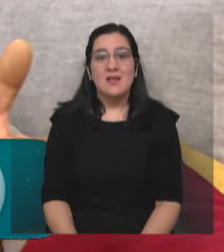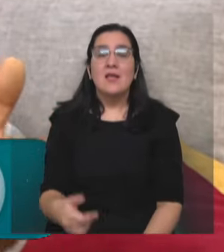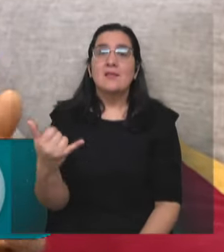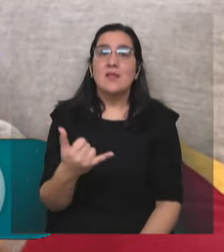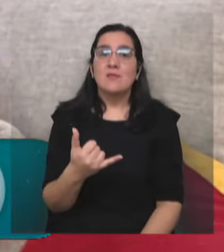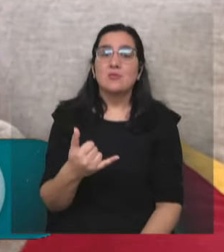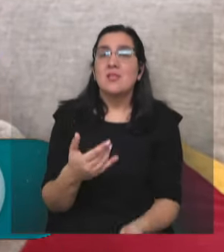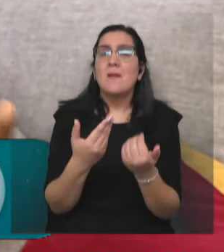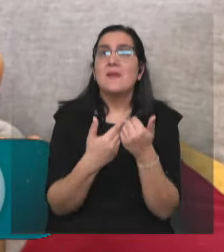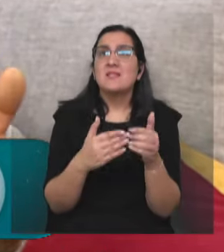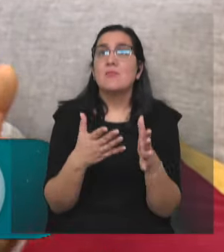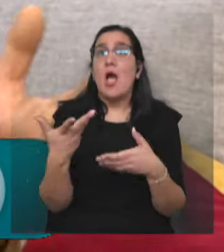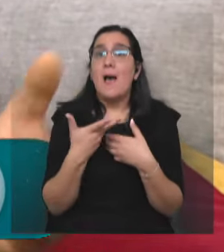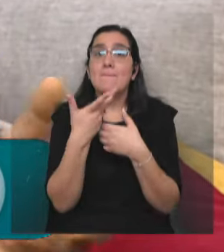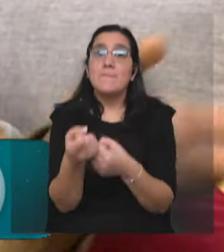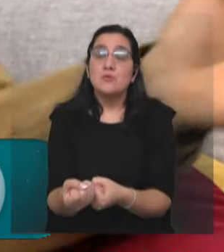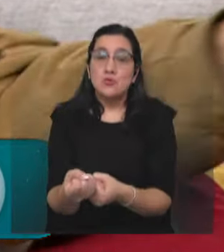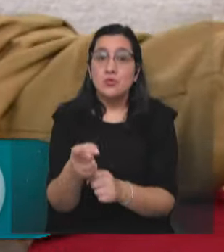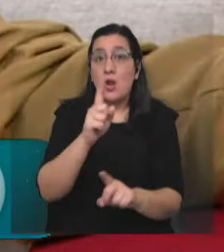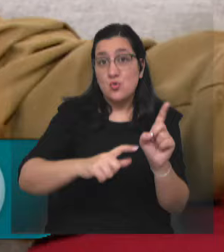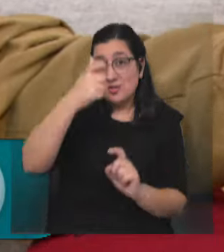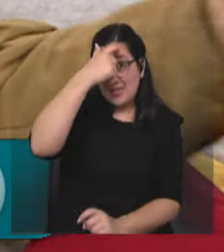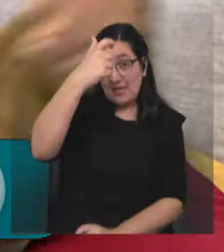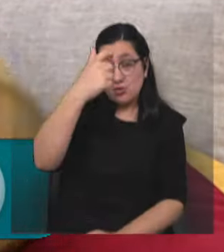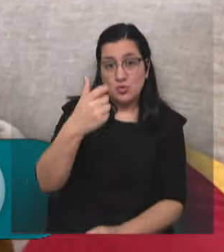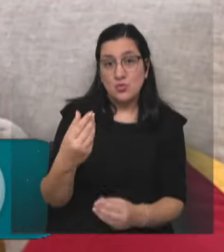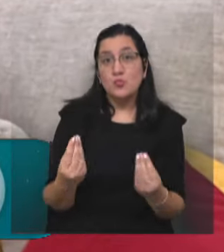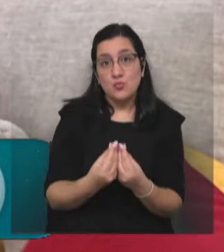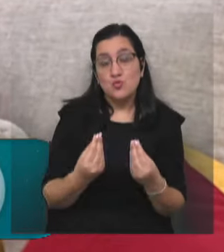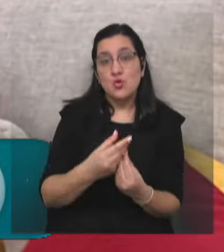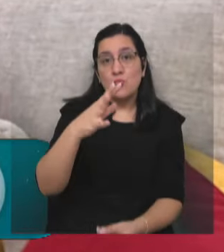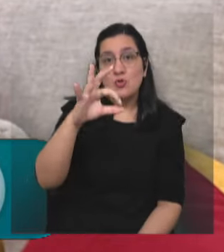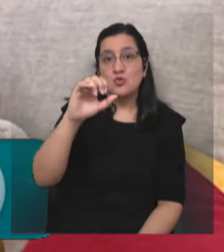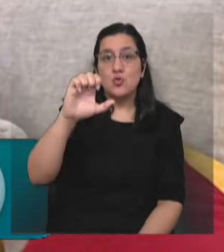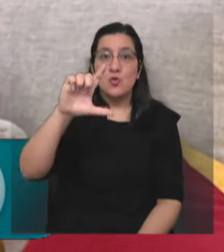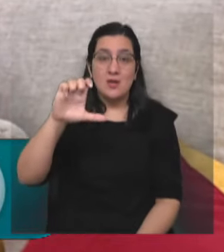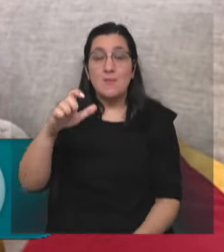desde el inicio apoyo de algunos técnicos, muchos como Sole, por suerte.